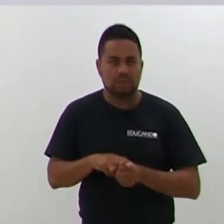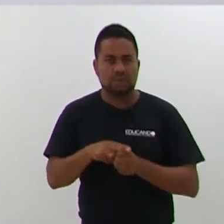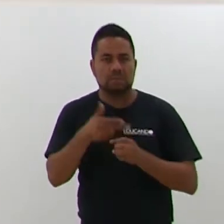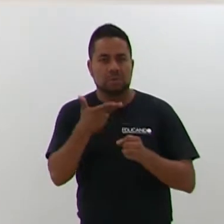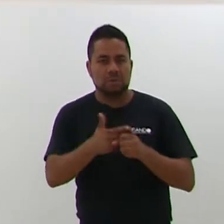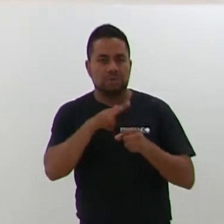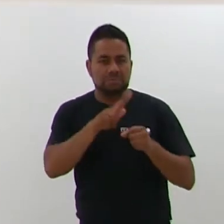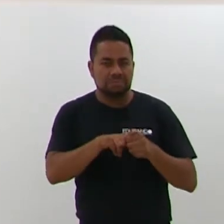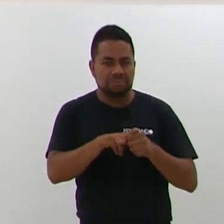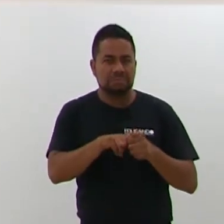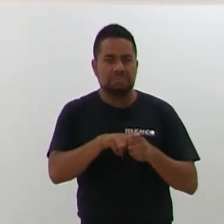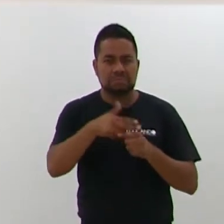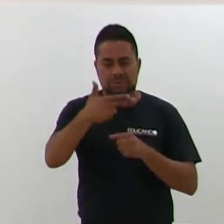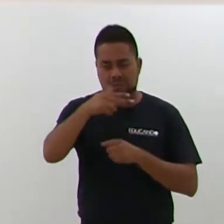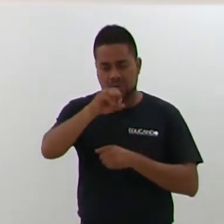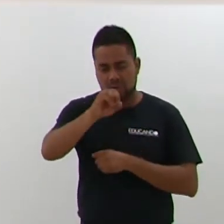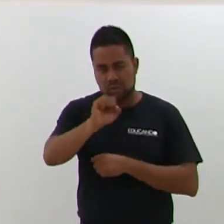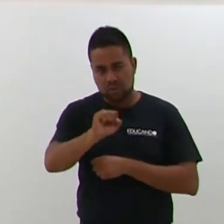hospitalario,